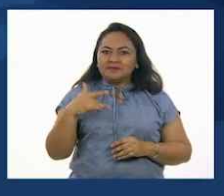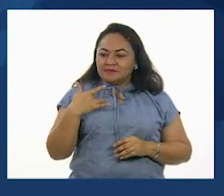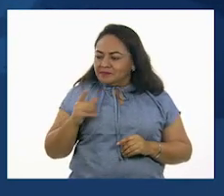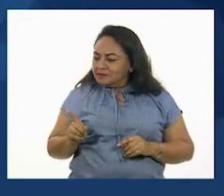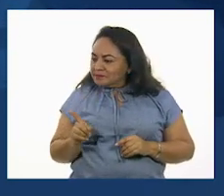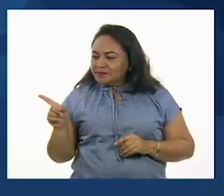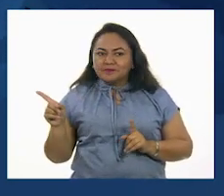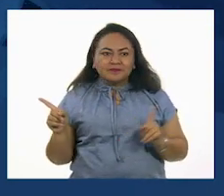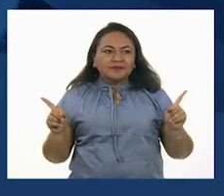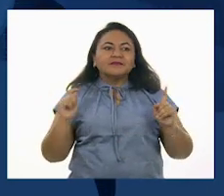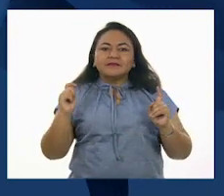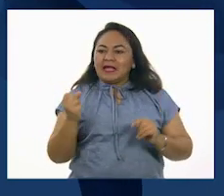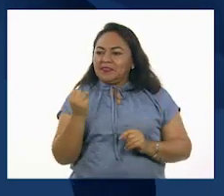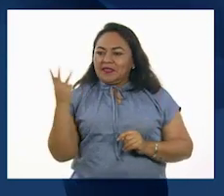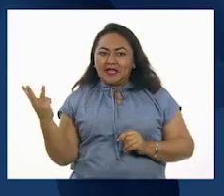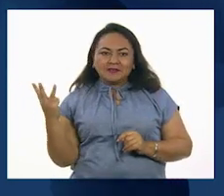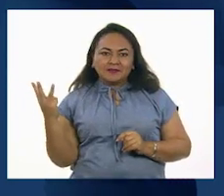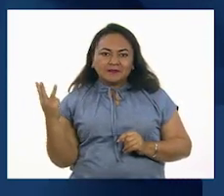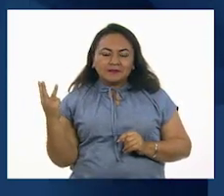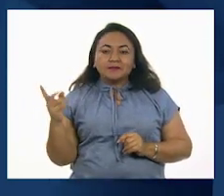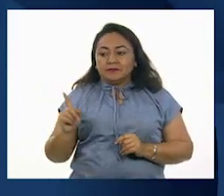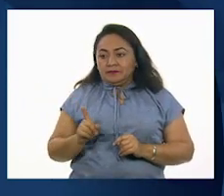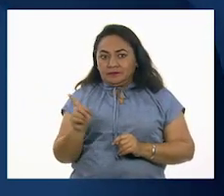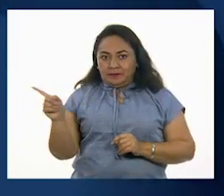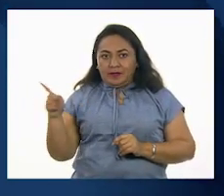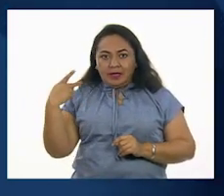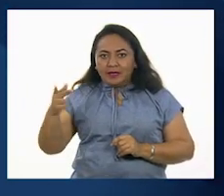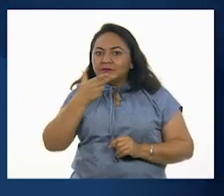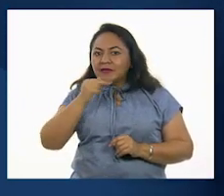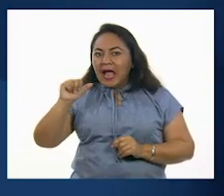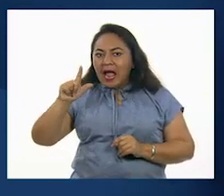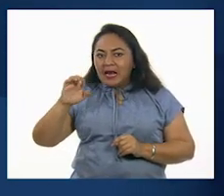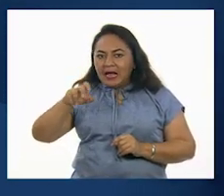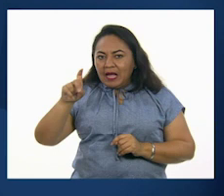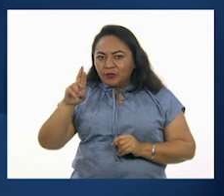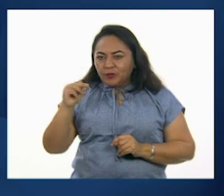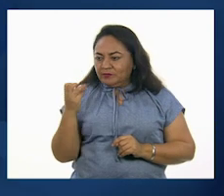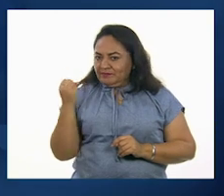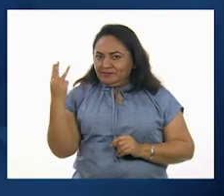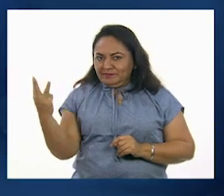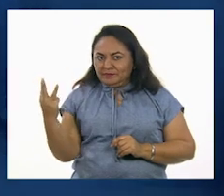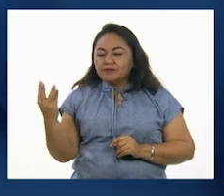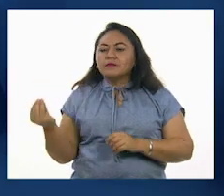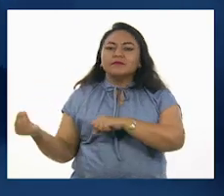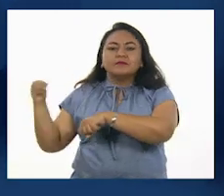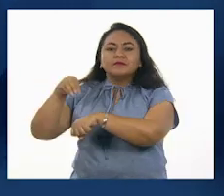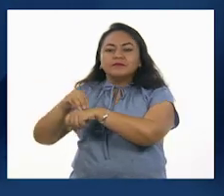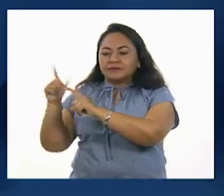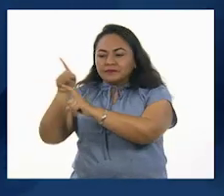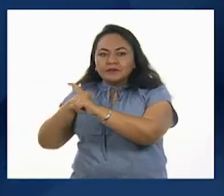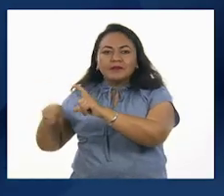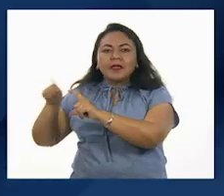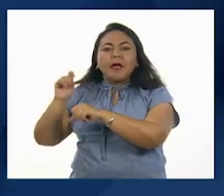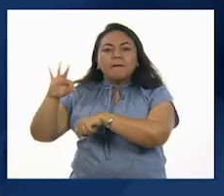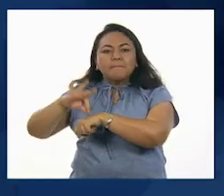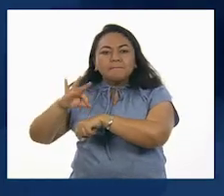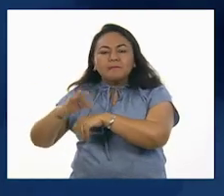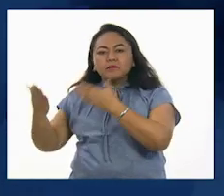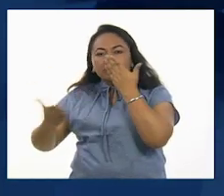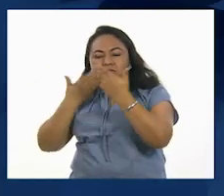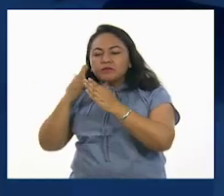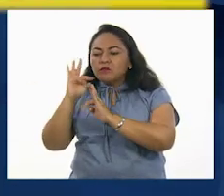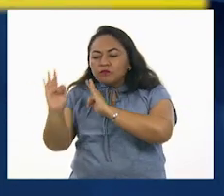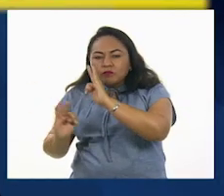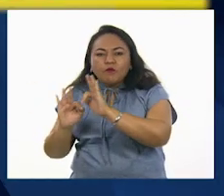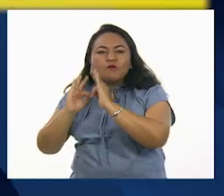para anexar a nuestros esquemas. Por un lado, en el esquema de Alejandro podemos agregar el estudio de la medicina y su aplicación en el tratamiento